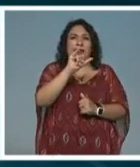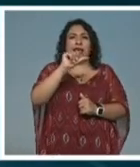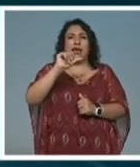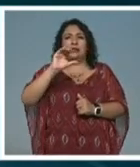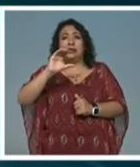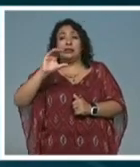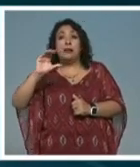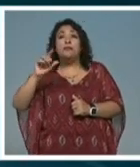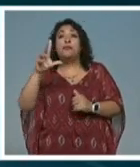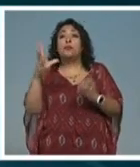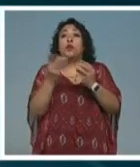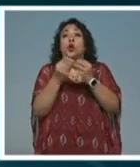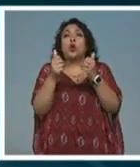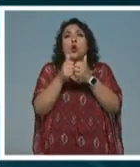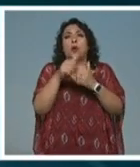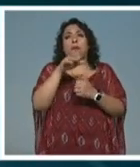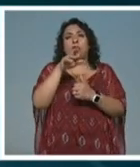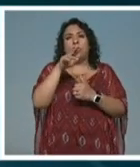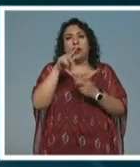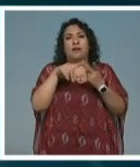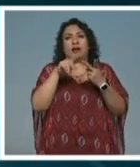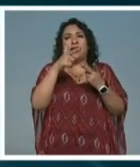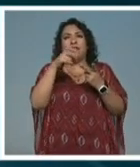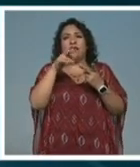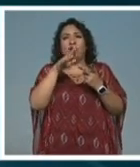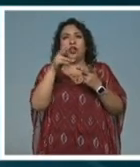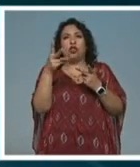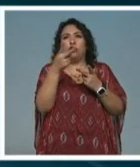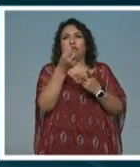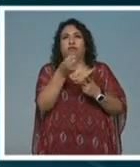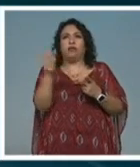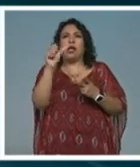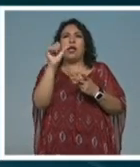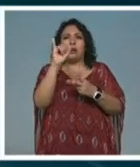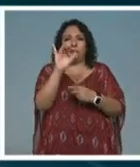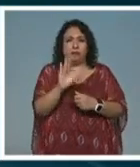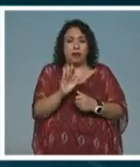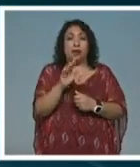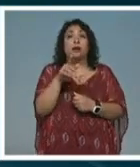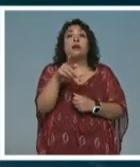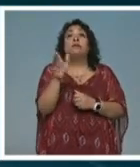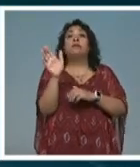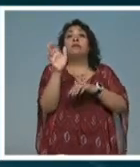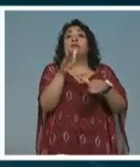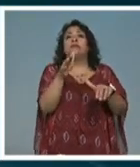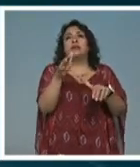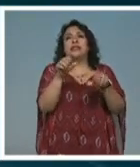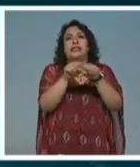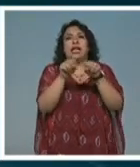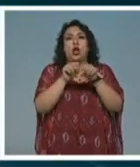donde coincidió con Manuel Álvarez Bravo y Gabriel Figueroa, otros dos maestros de la imagen, e ingresó al Salón de la Plástica Mexicana